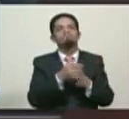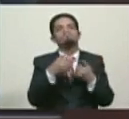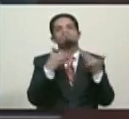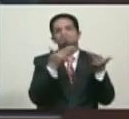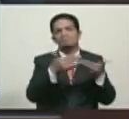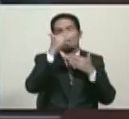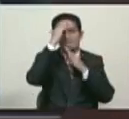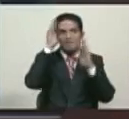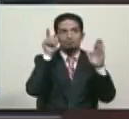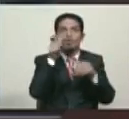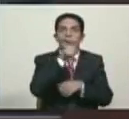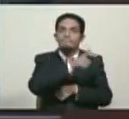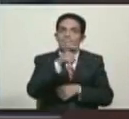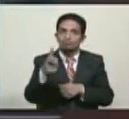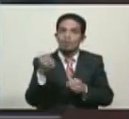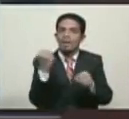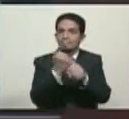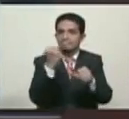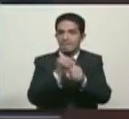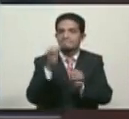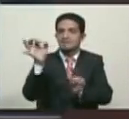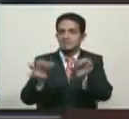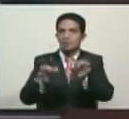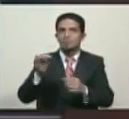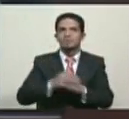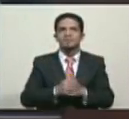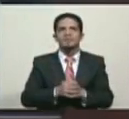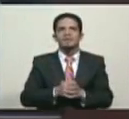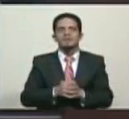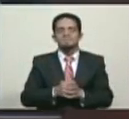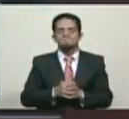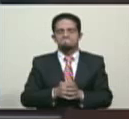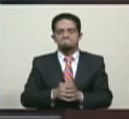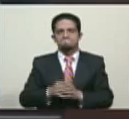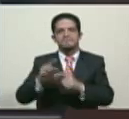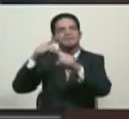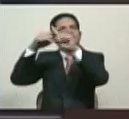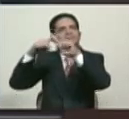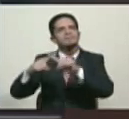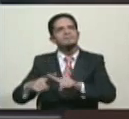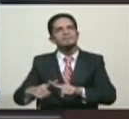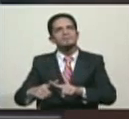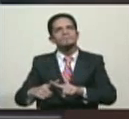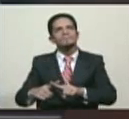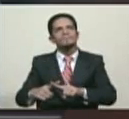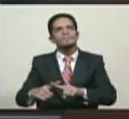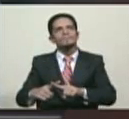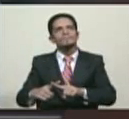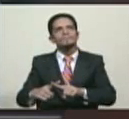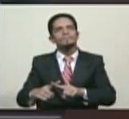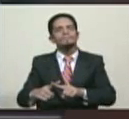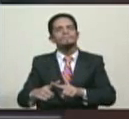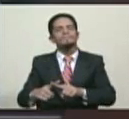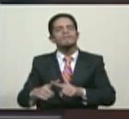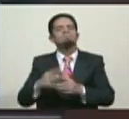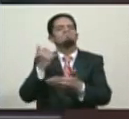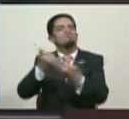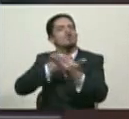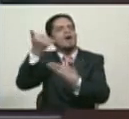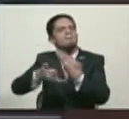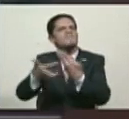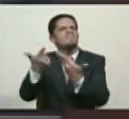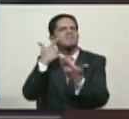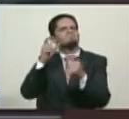que merecen nuestros funcionarios. Igual resultado pudimos valorar desde los programas de capacitación y